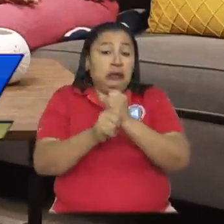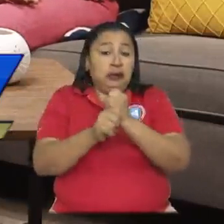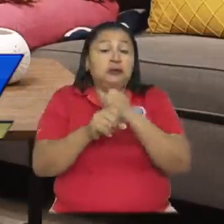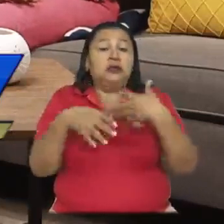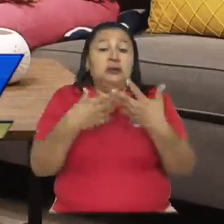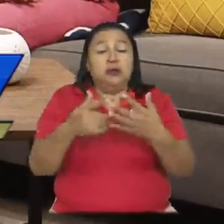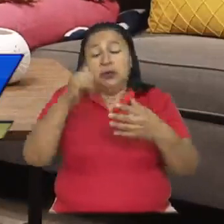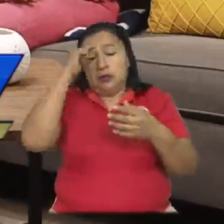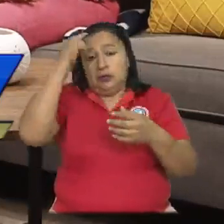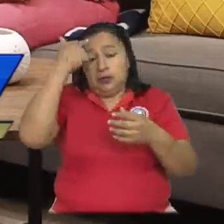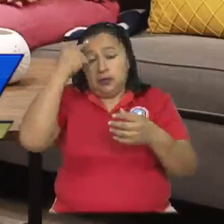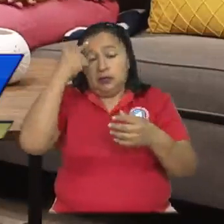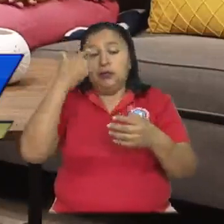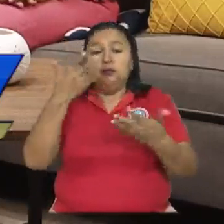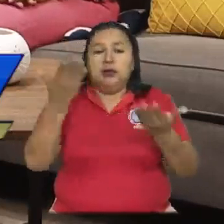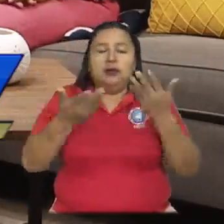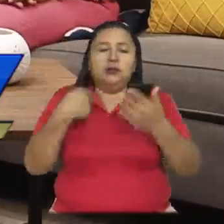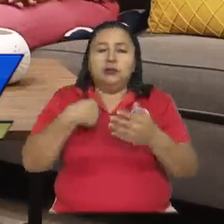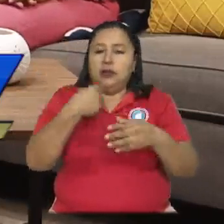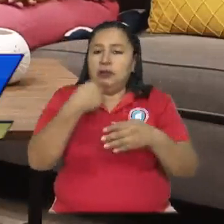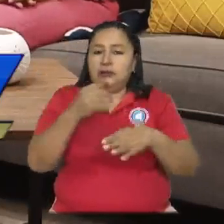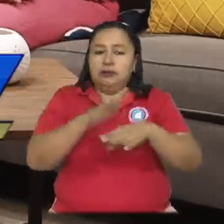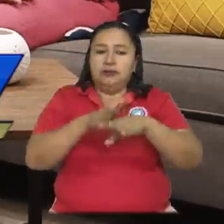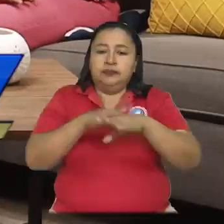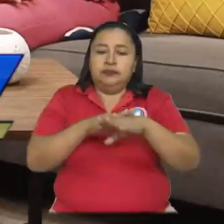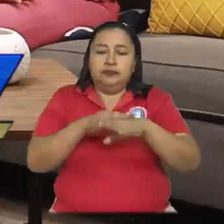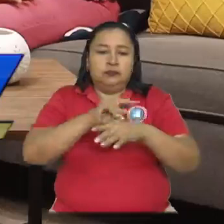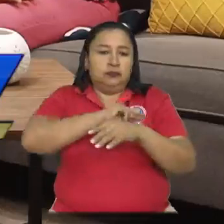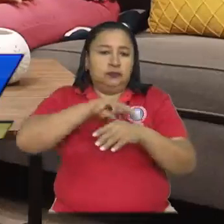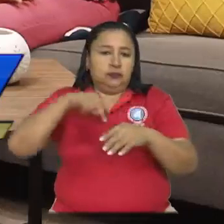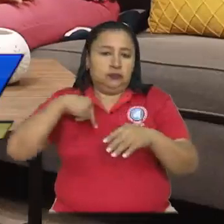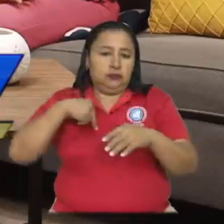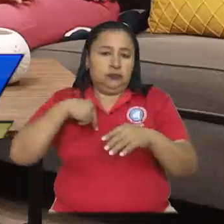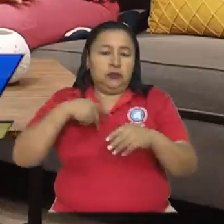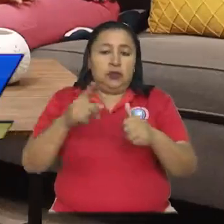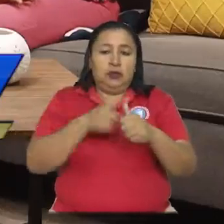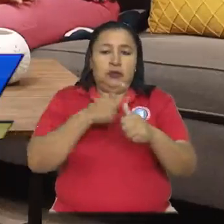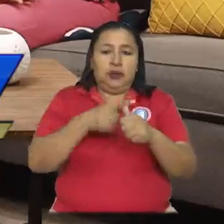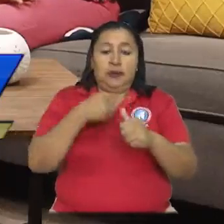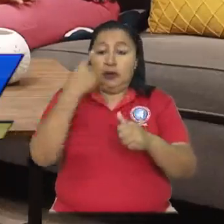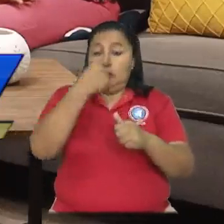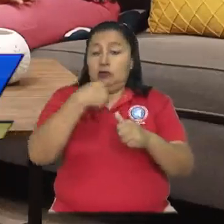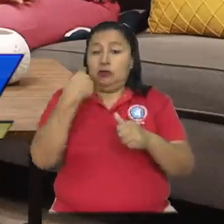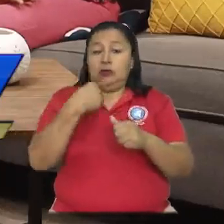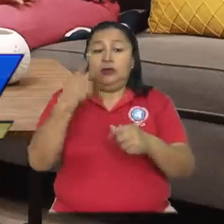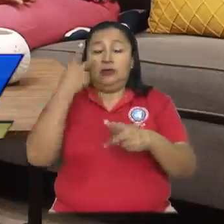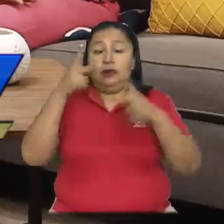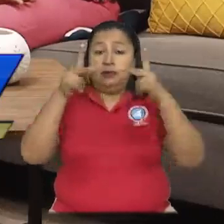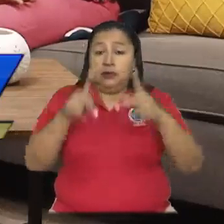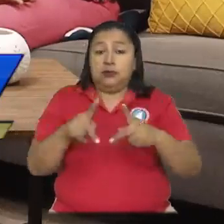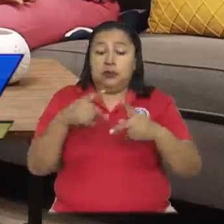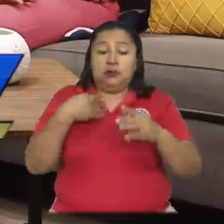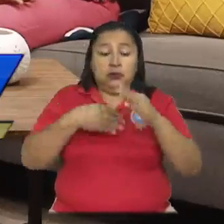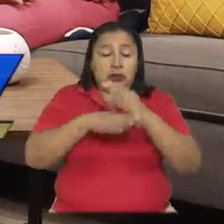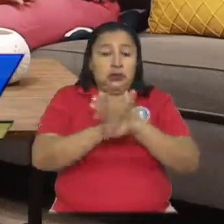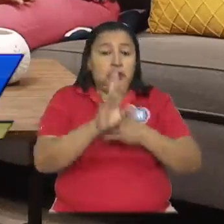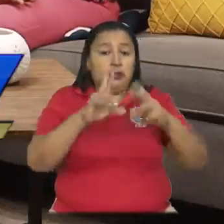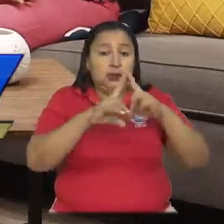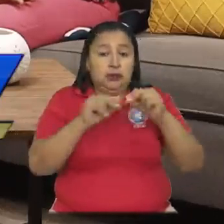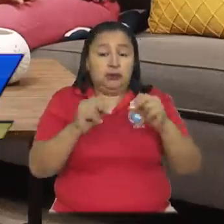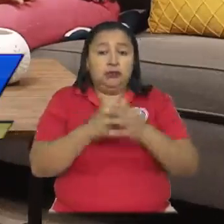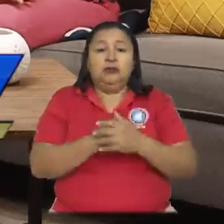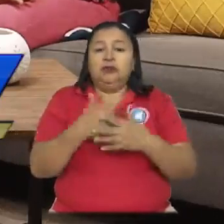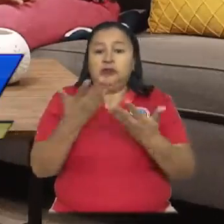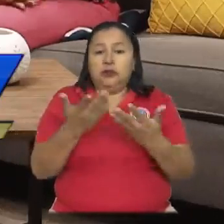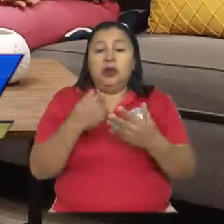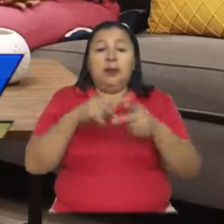de gobierno, ¿no? Yo siempre digo, nosotros somos el primer rostro que ve ese visitante al ingresar a nuestro país, ¿no?